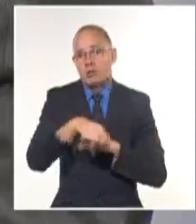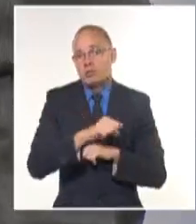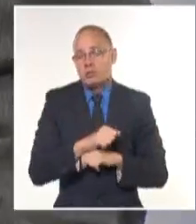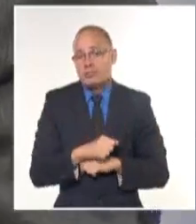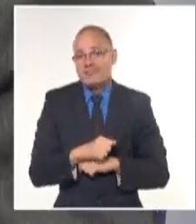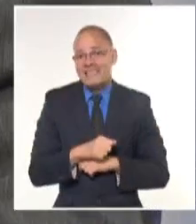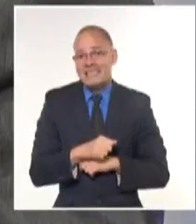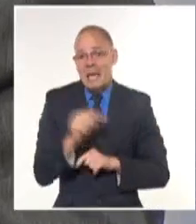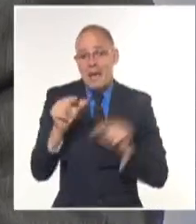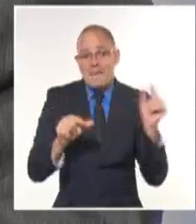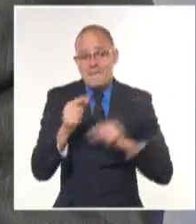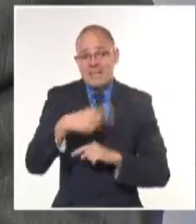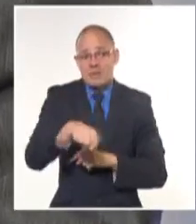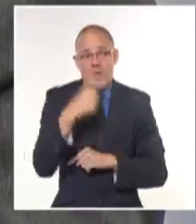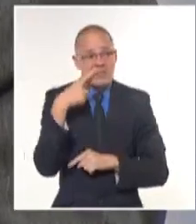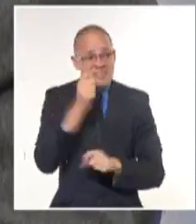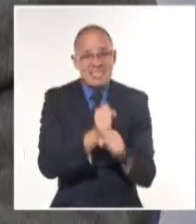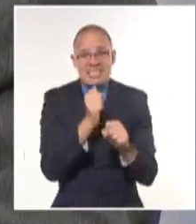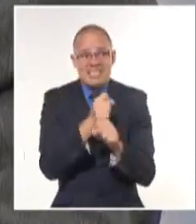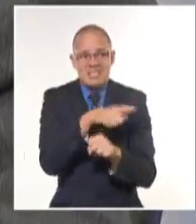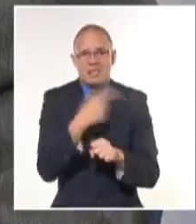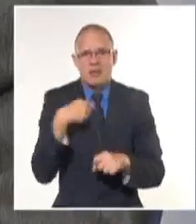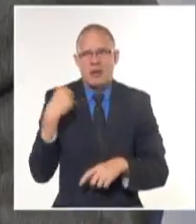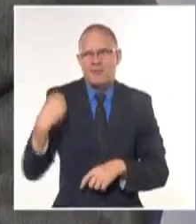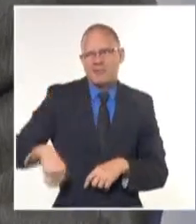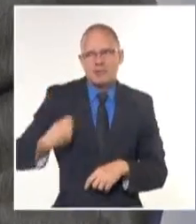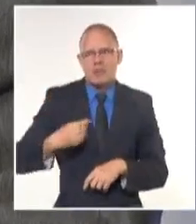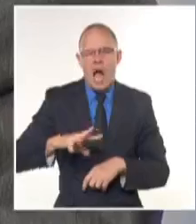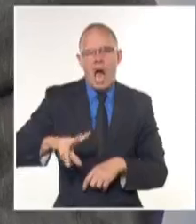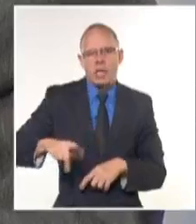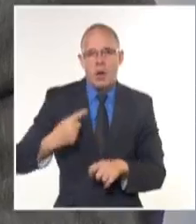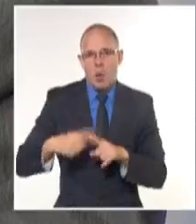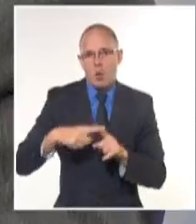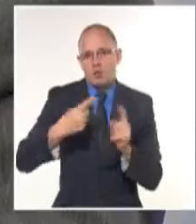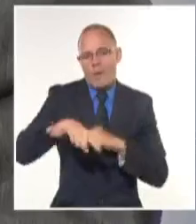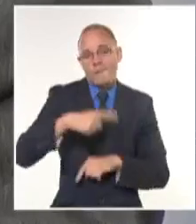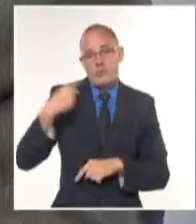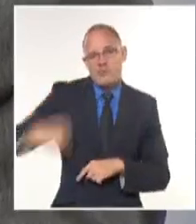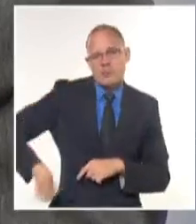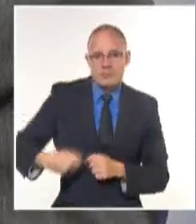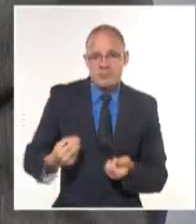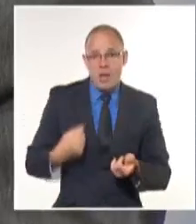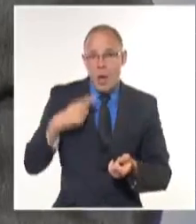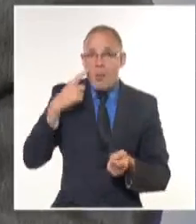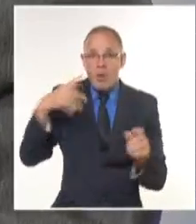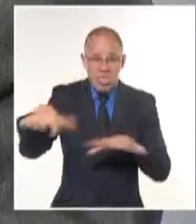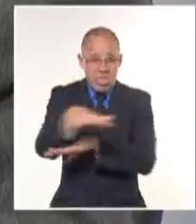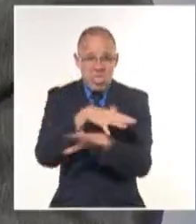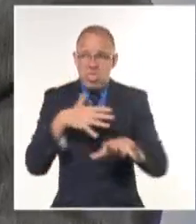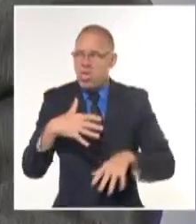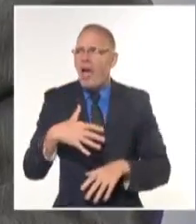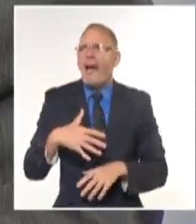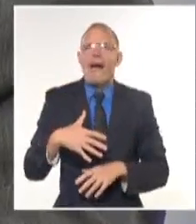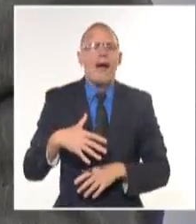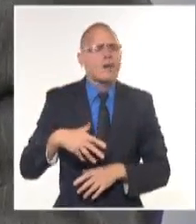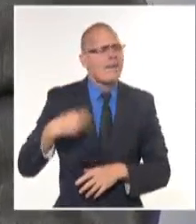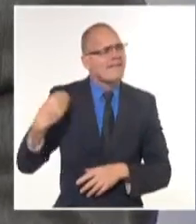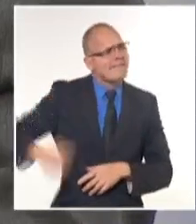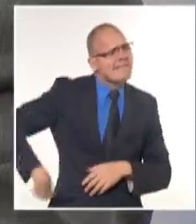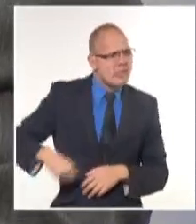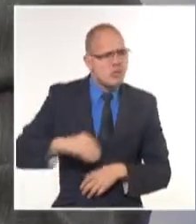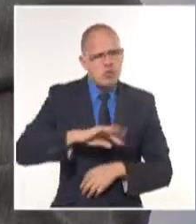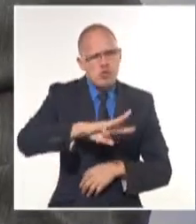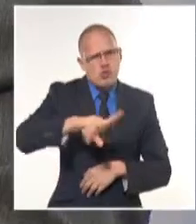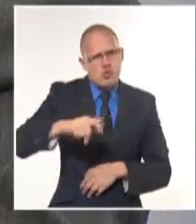realmente que por varios trabajadores también se cometieran hechos delictivos y un clima que realmente de impunidad que